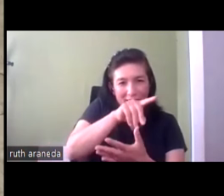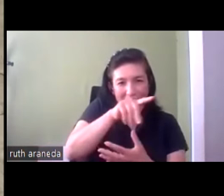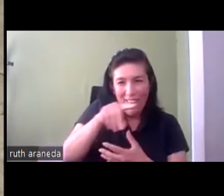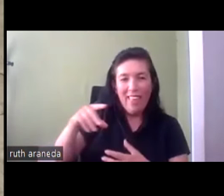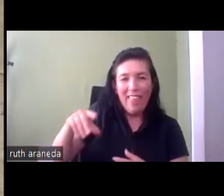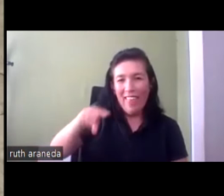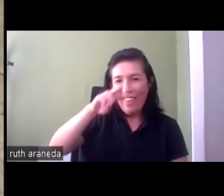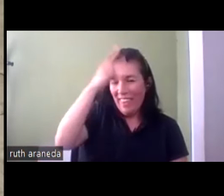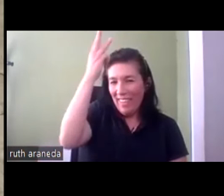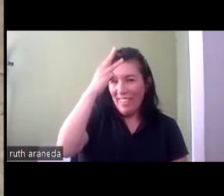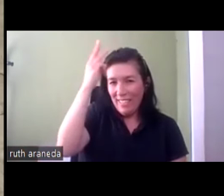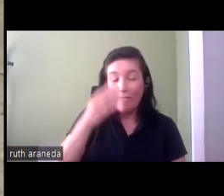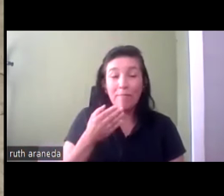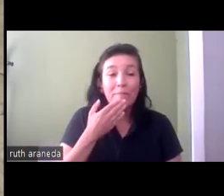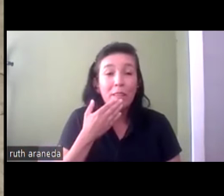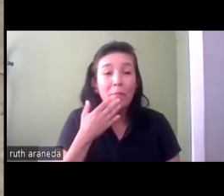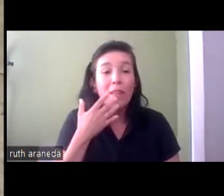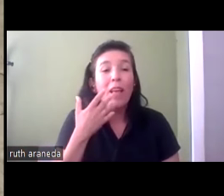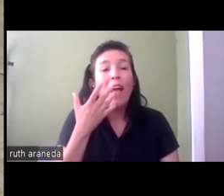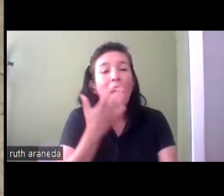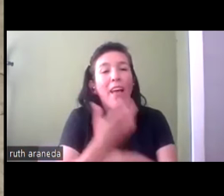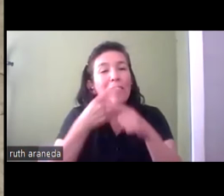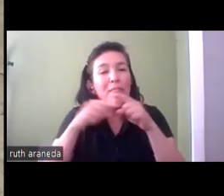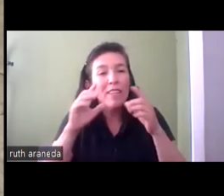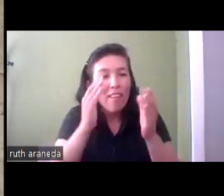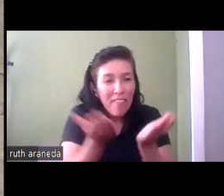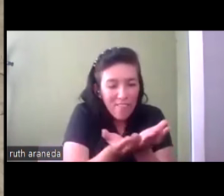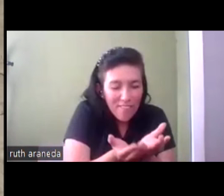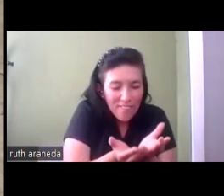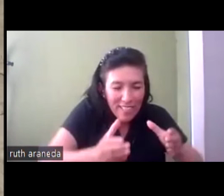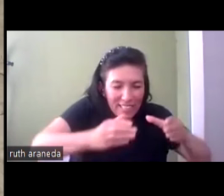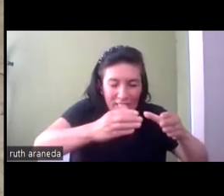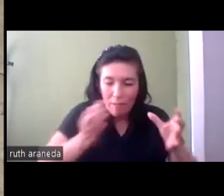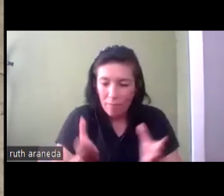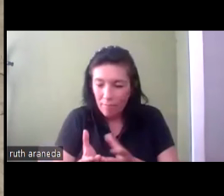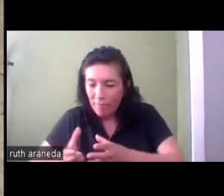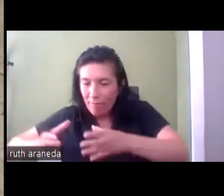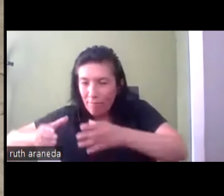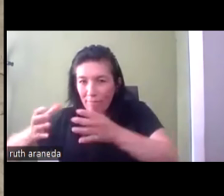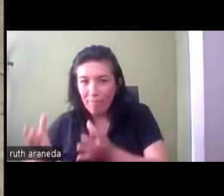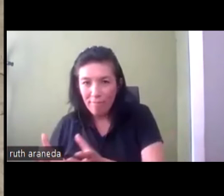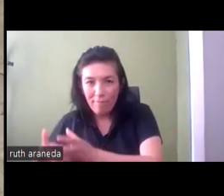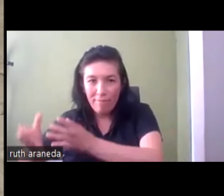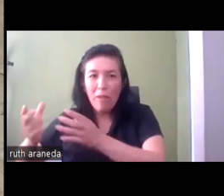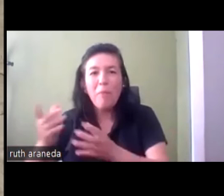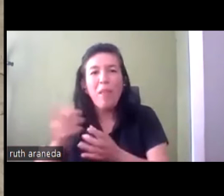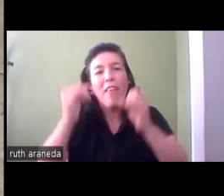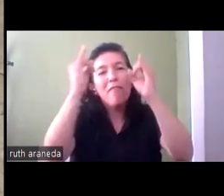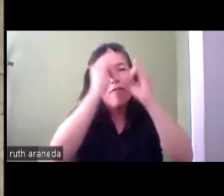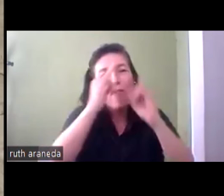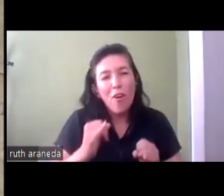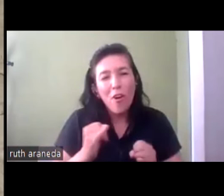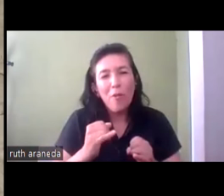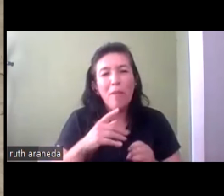Por otra parte, es posible asignar, digamos, un conjunto de vasijas de tipo figurativa, con figuras antropomorfas